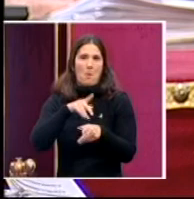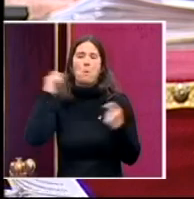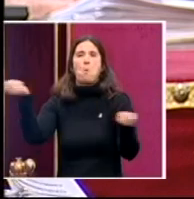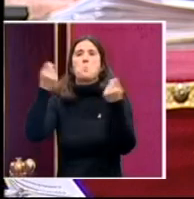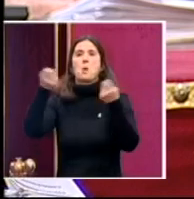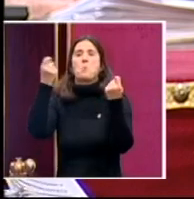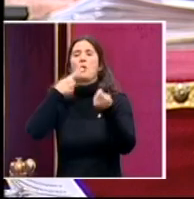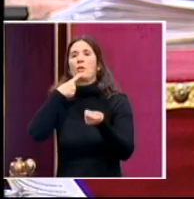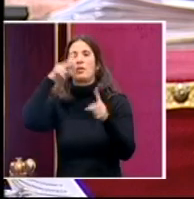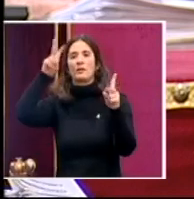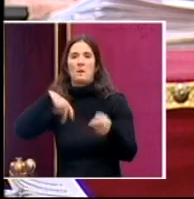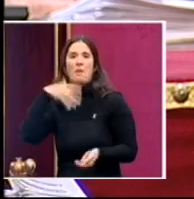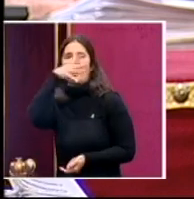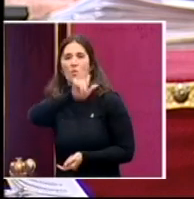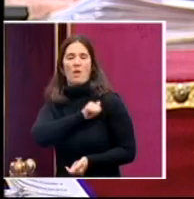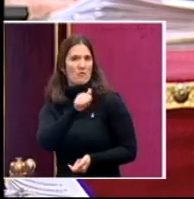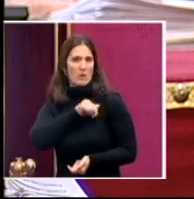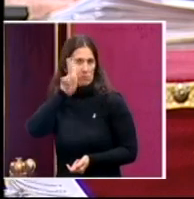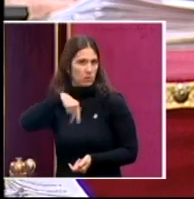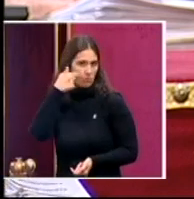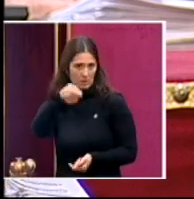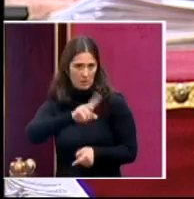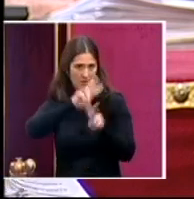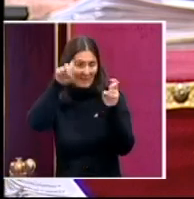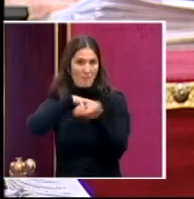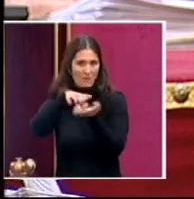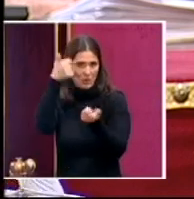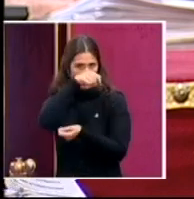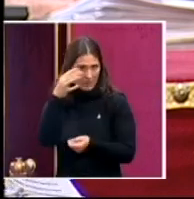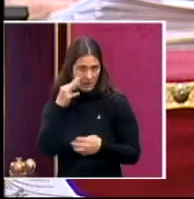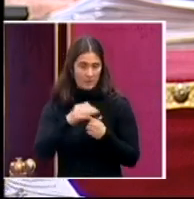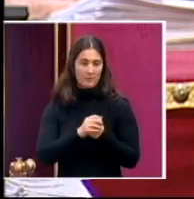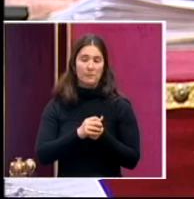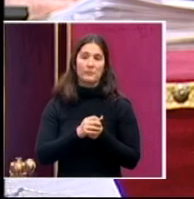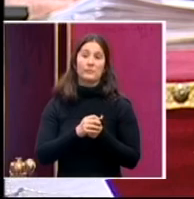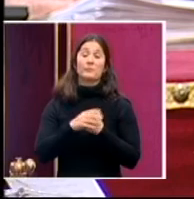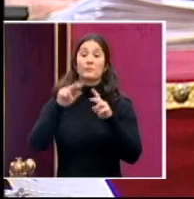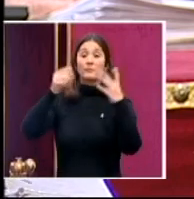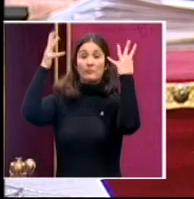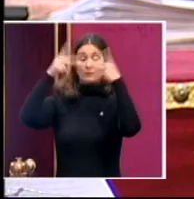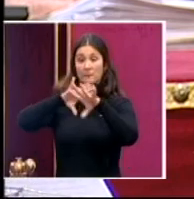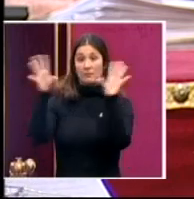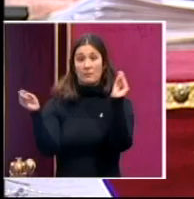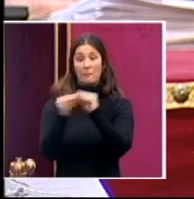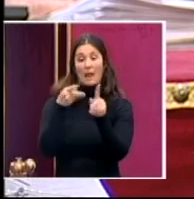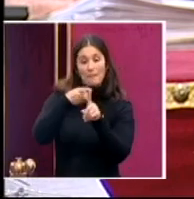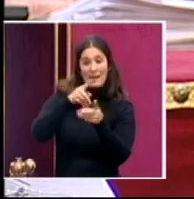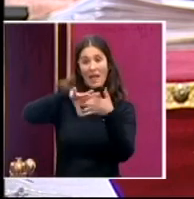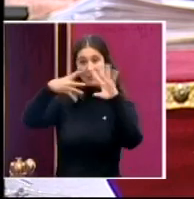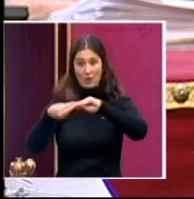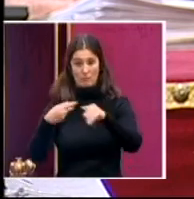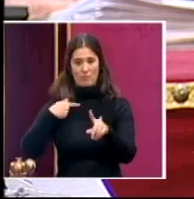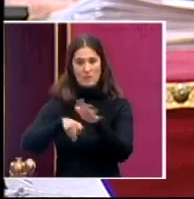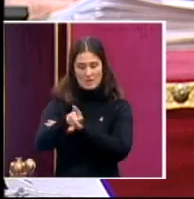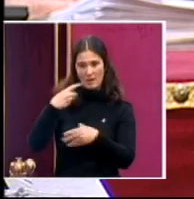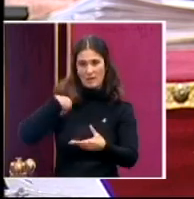en torno a la prevalencia de las denuncias falsas en materia de violencia sobre la mujer. El balance de la aplicación de las medidas ya desarrolladas de